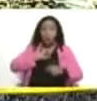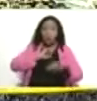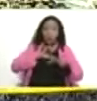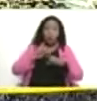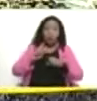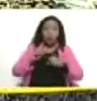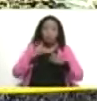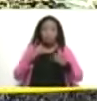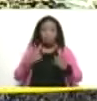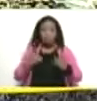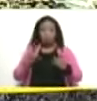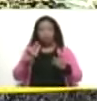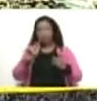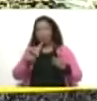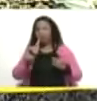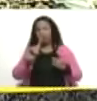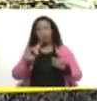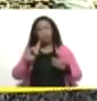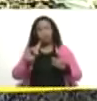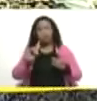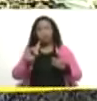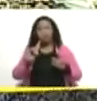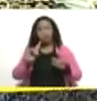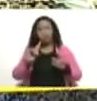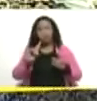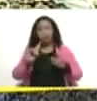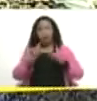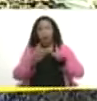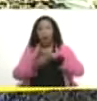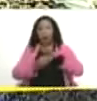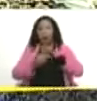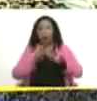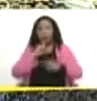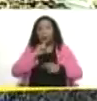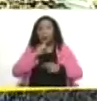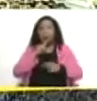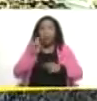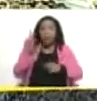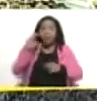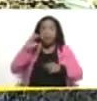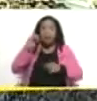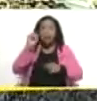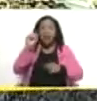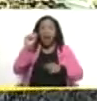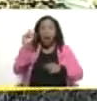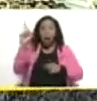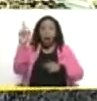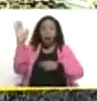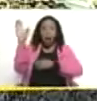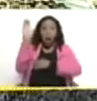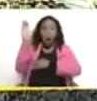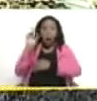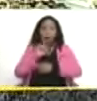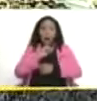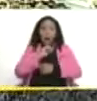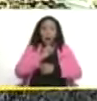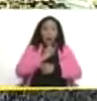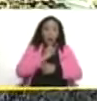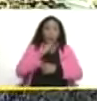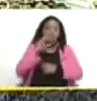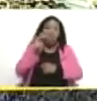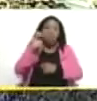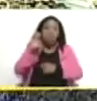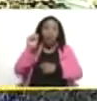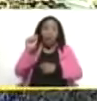descansa. La base secreta de la CIA en Colombia, la base secreta de la DEA en